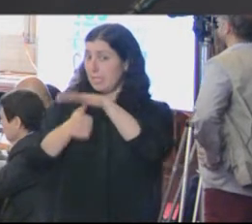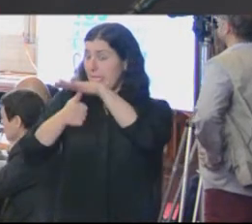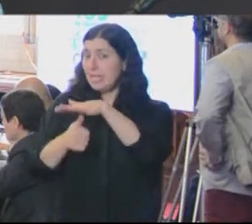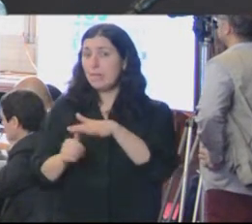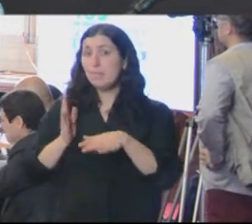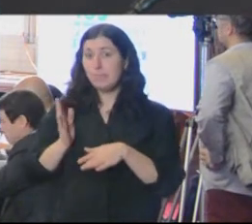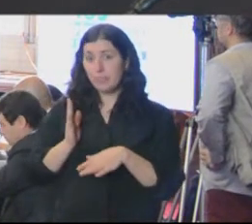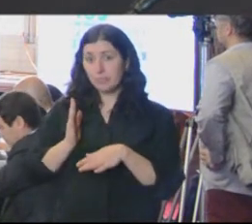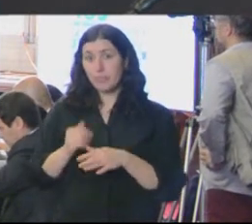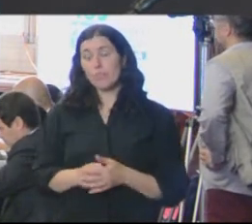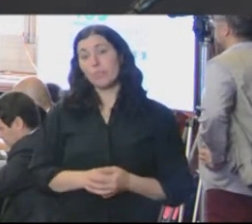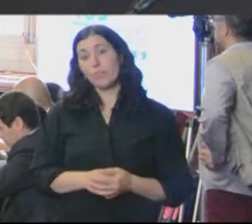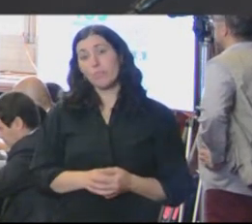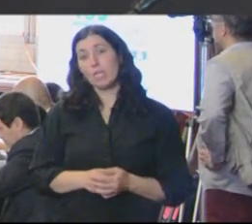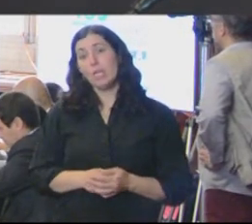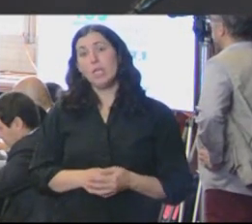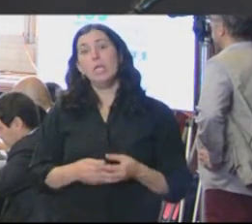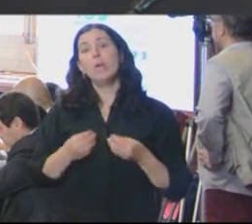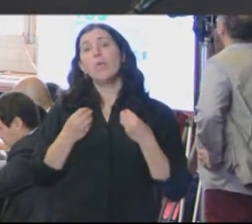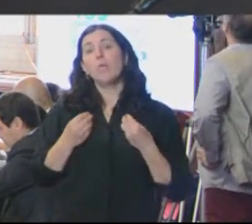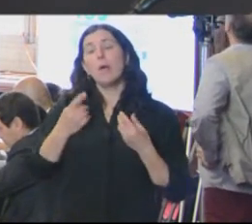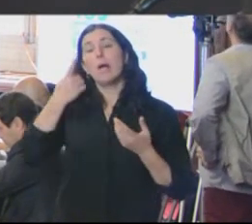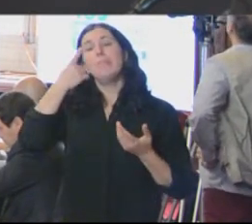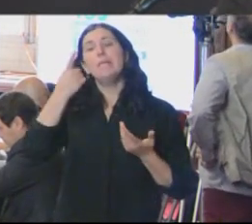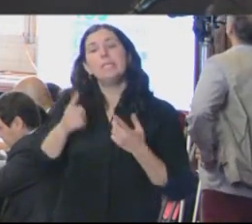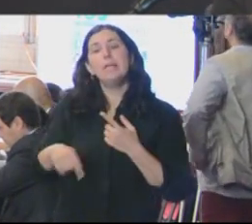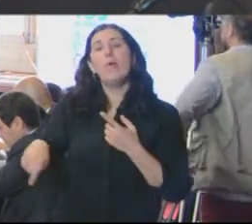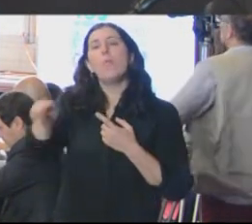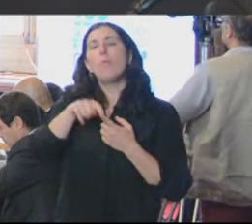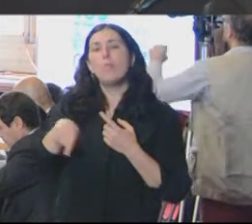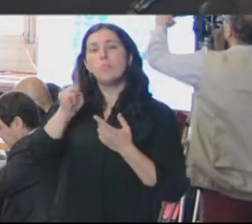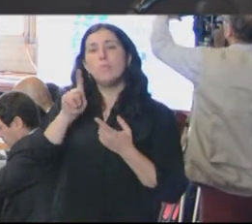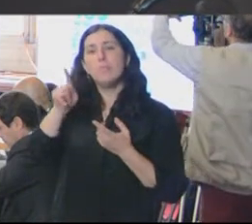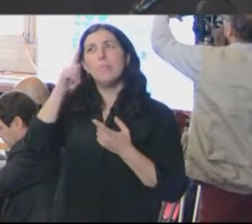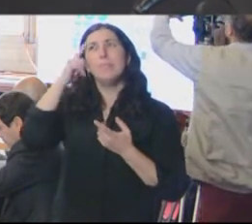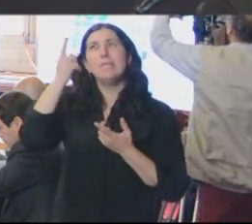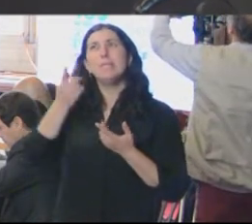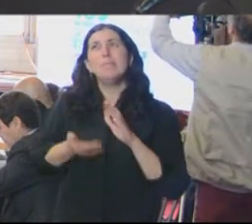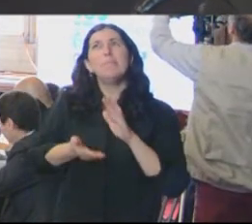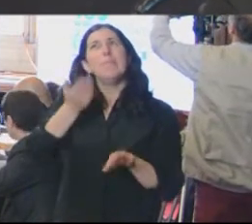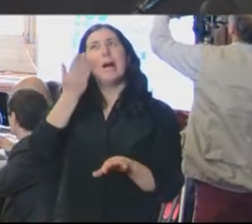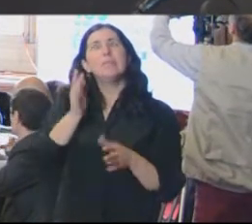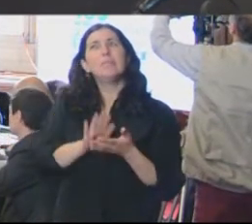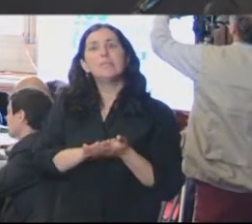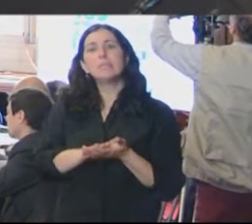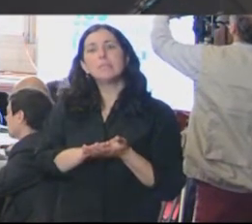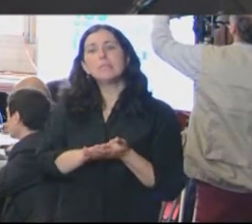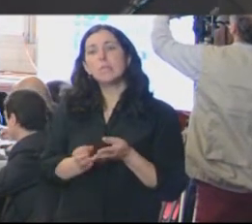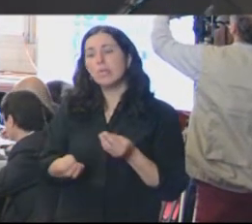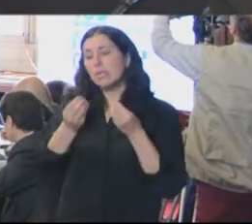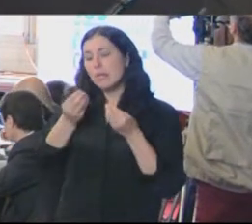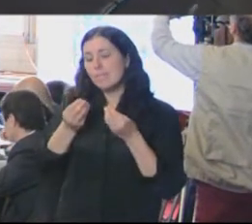lideresas, ¿cuál consideran ustedes que son precisamente esos